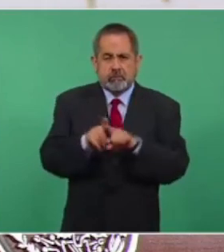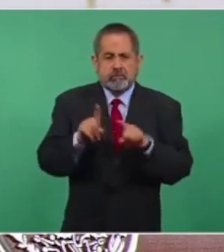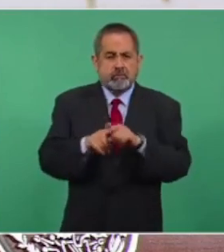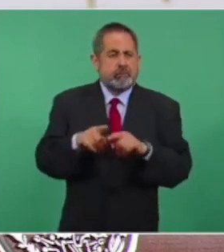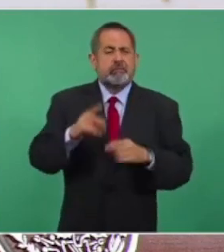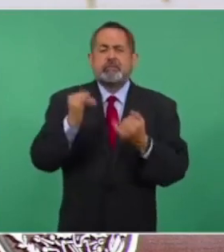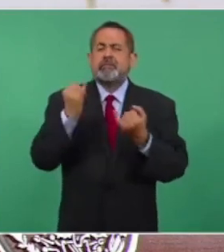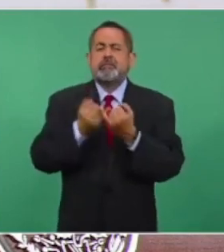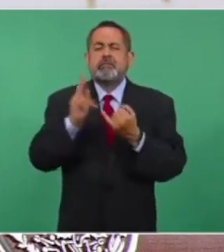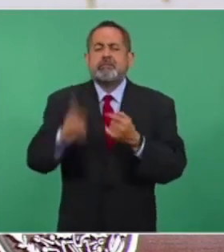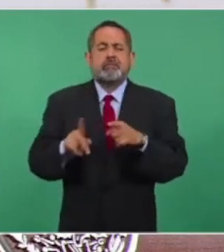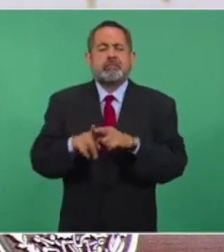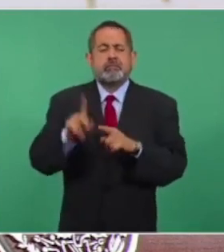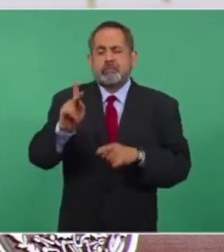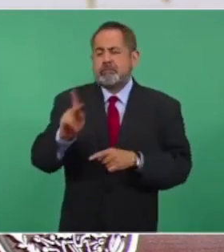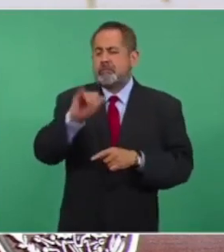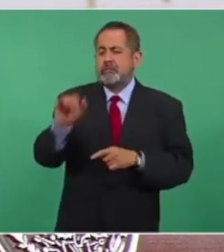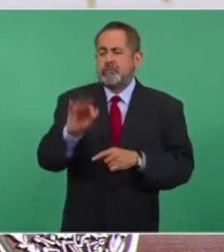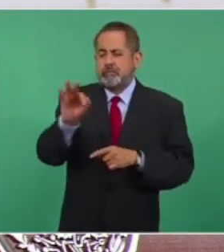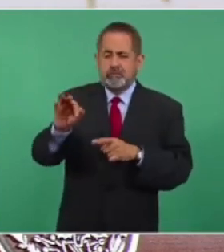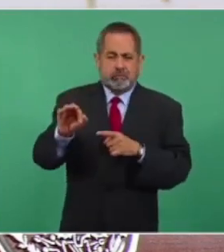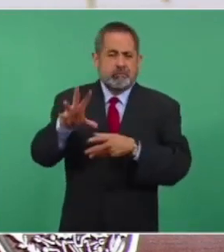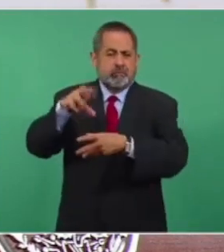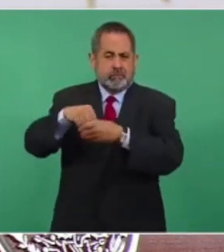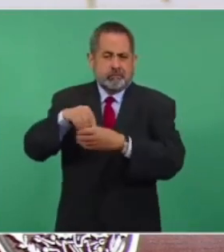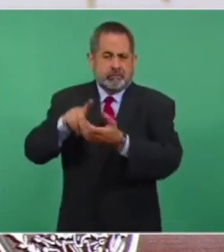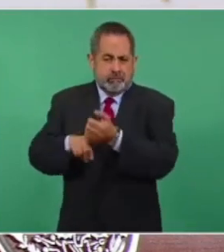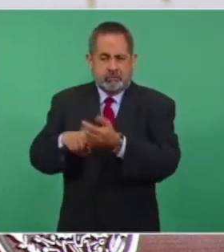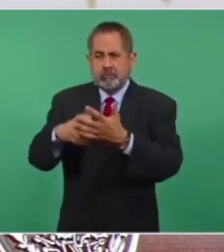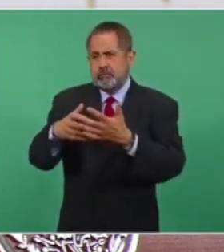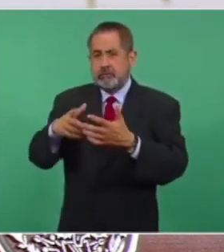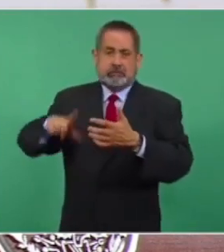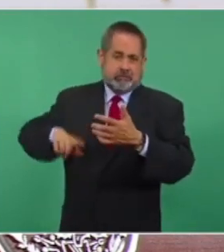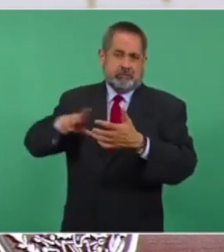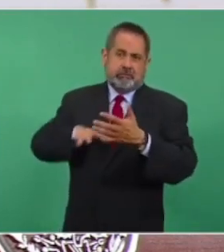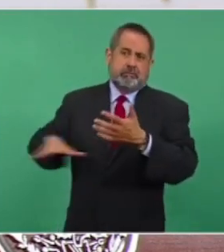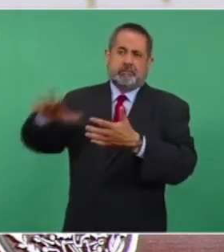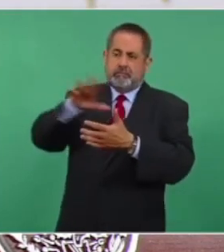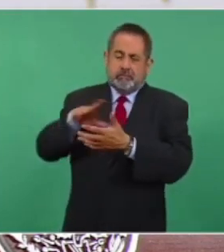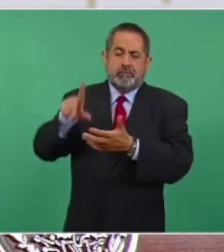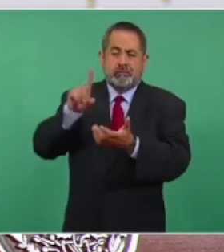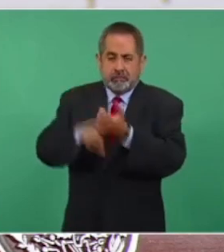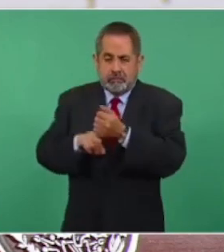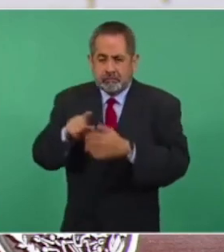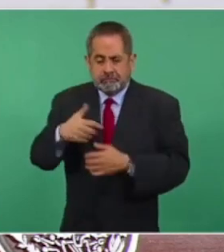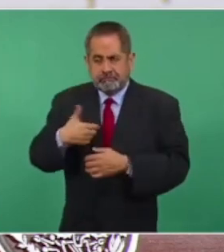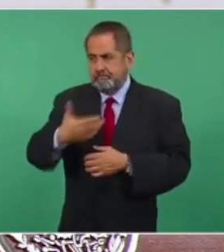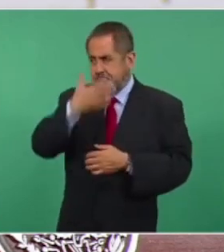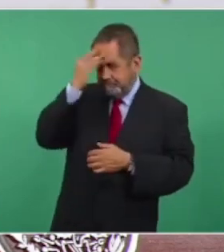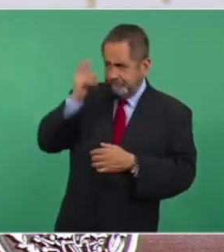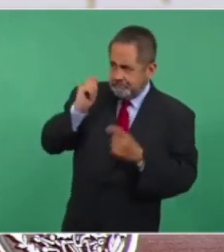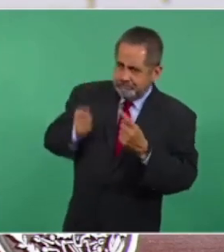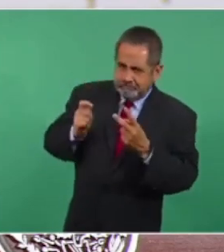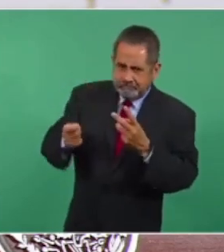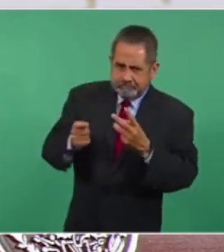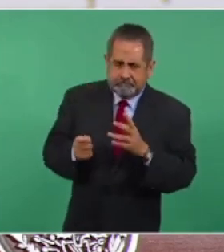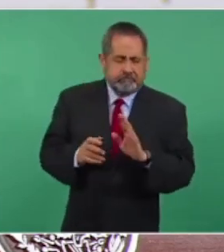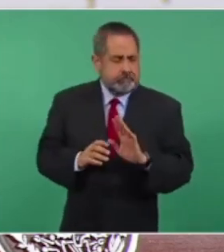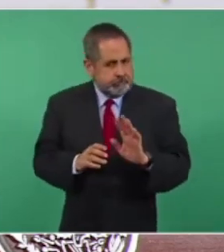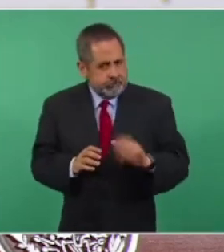Judicial y del funcionamiento del gobierno en general, que se desconocen.